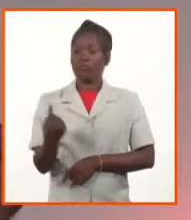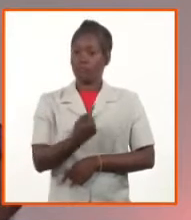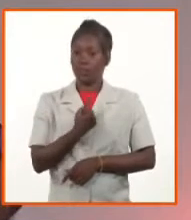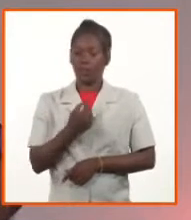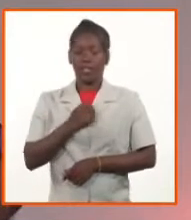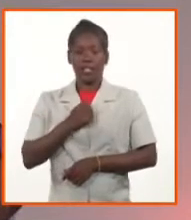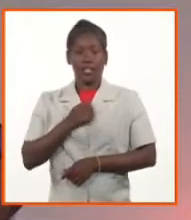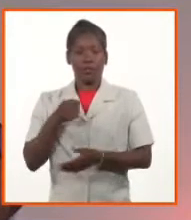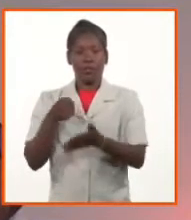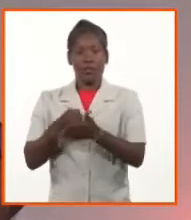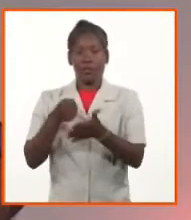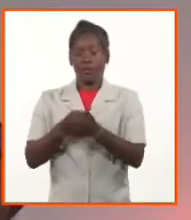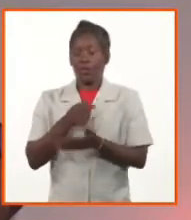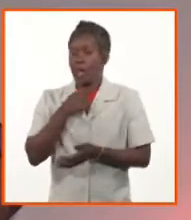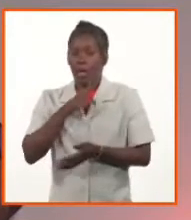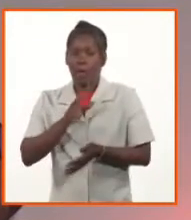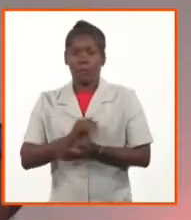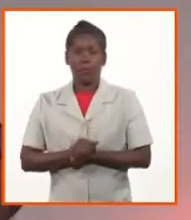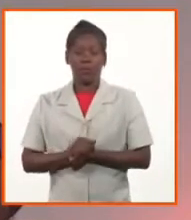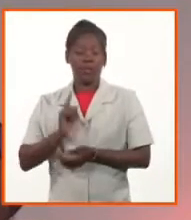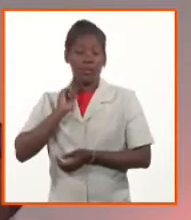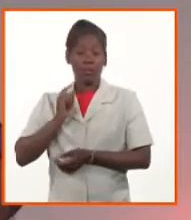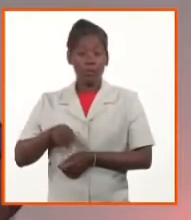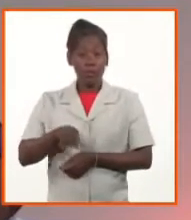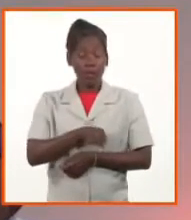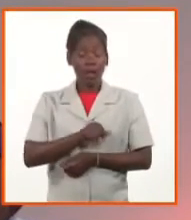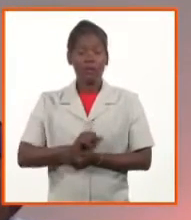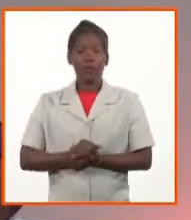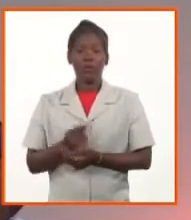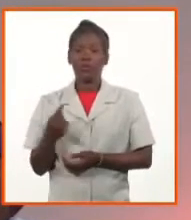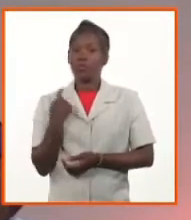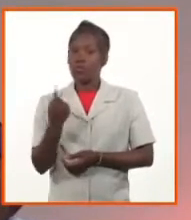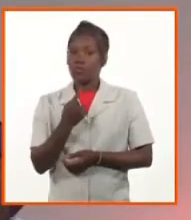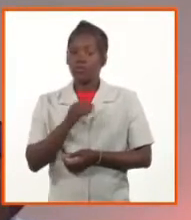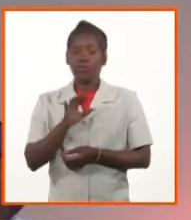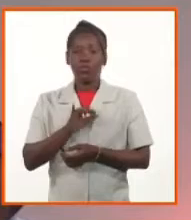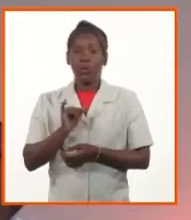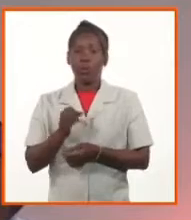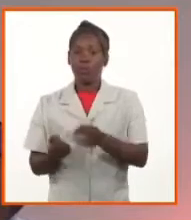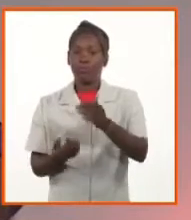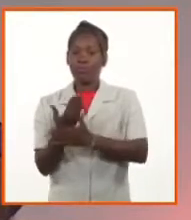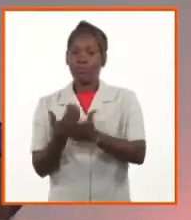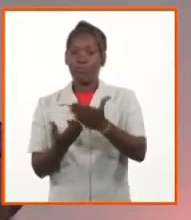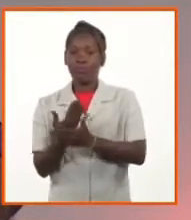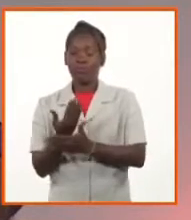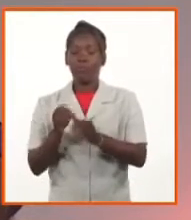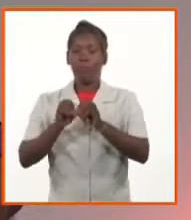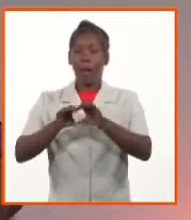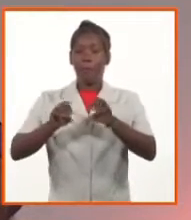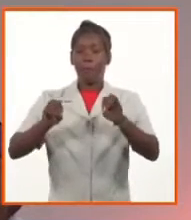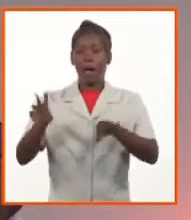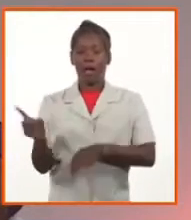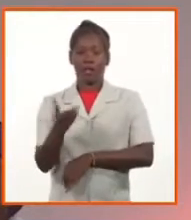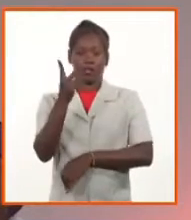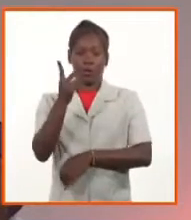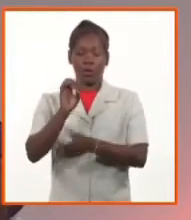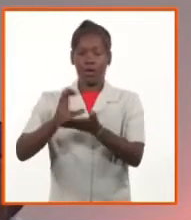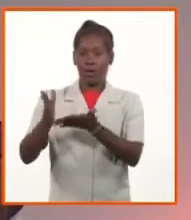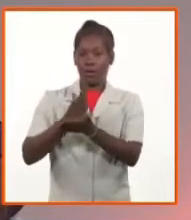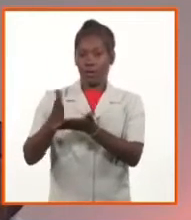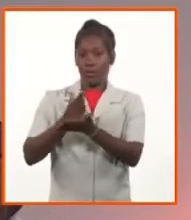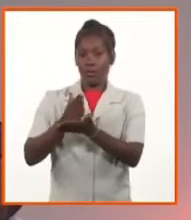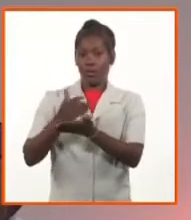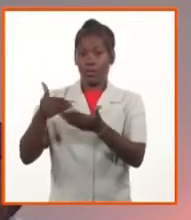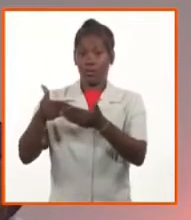ejemplo, el año pasado se publicaron dos libros, Los Antepasados, un libro de 10 cuentos de Luis Saiz Montes de Oca, con selección y prólogo de Eldis